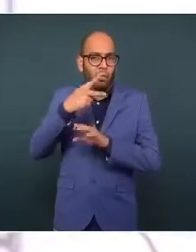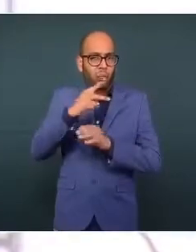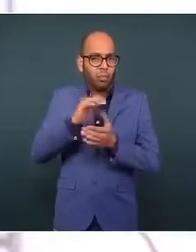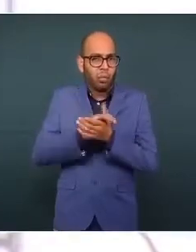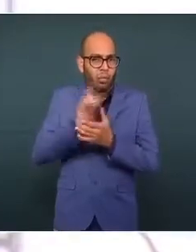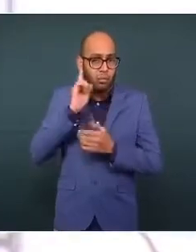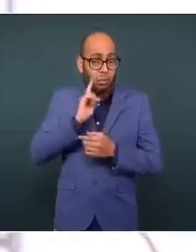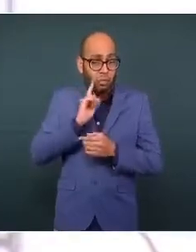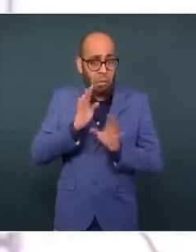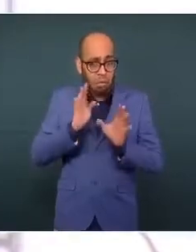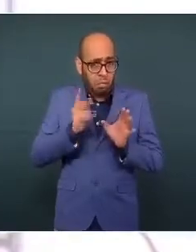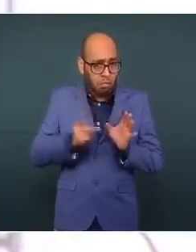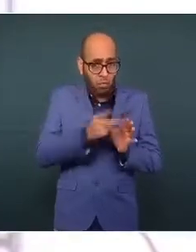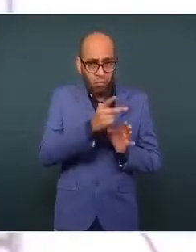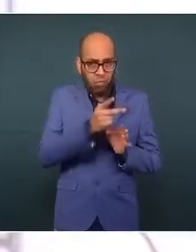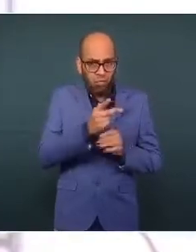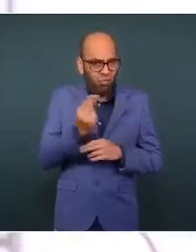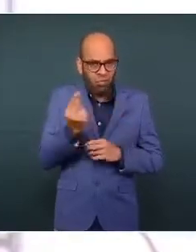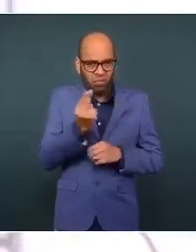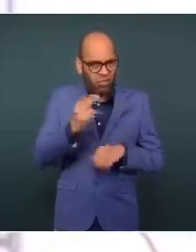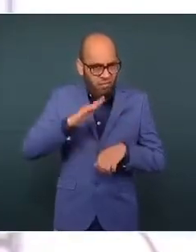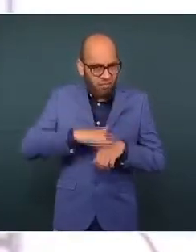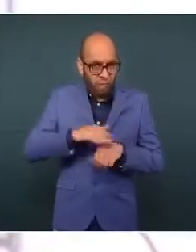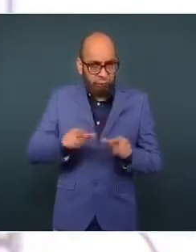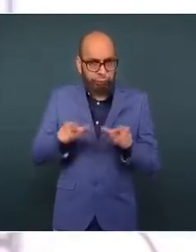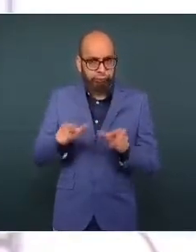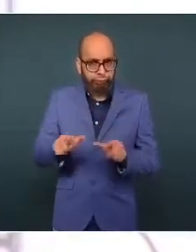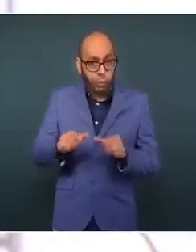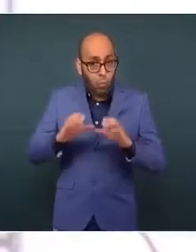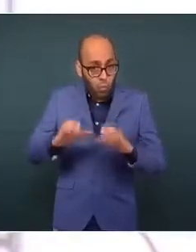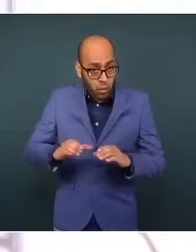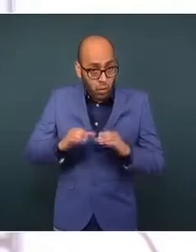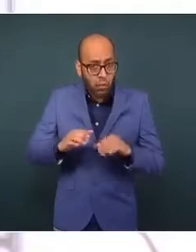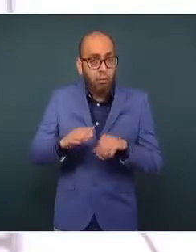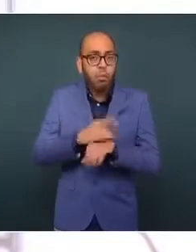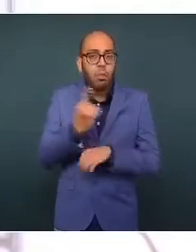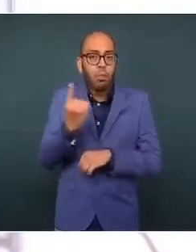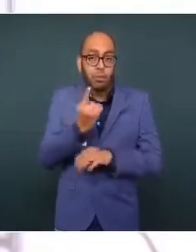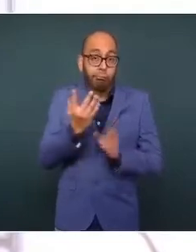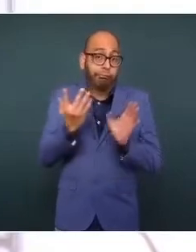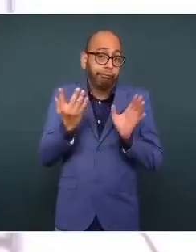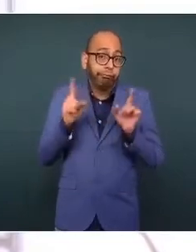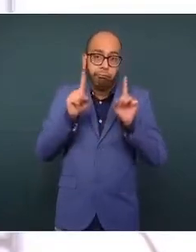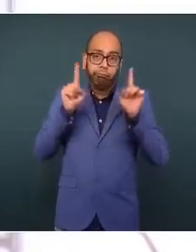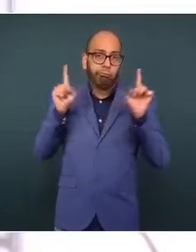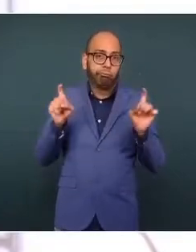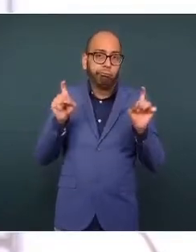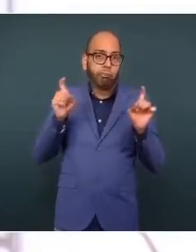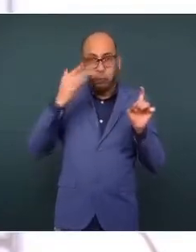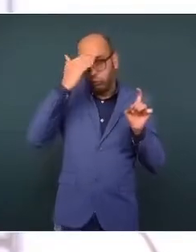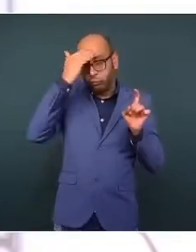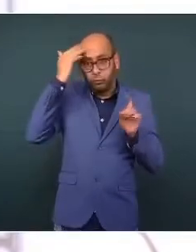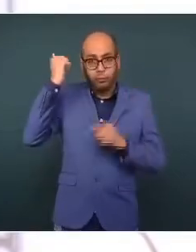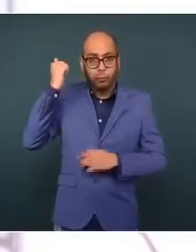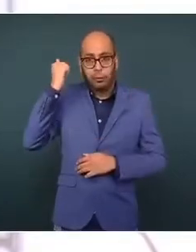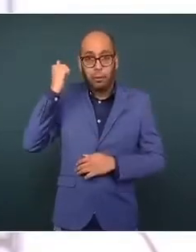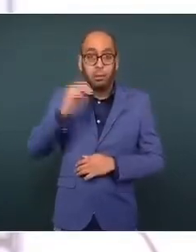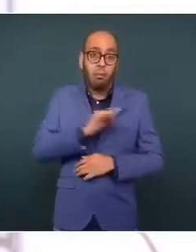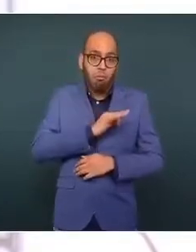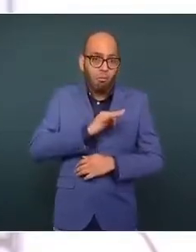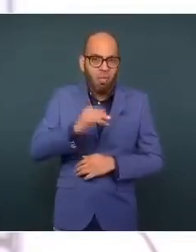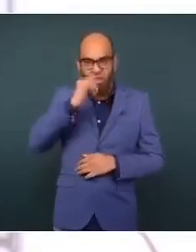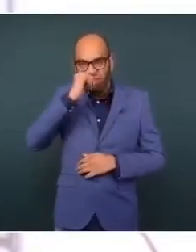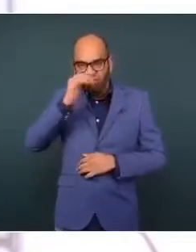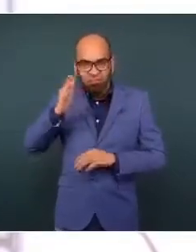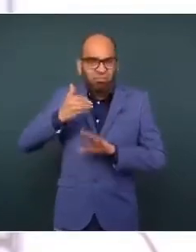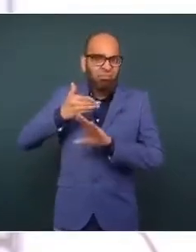requiere de más seguridad, de más cuidado, puesto que bueno, pues no se sabe el tema de hasta dónde se puede llegar con estas agresiones